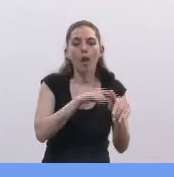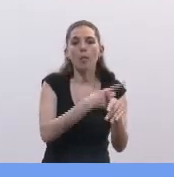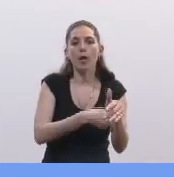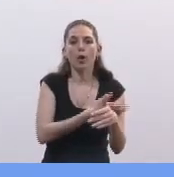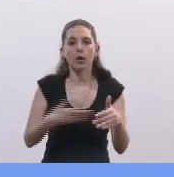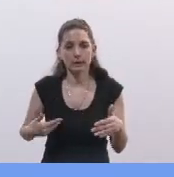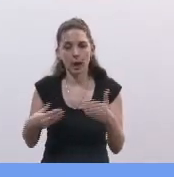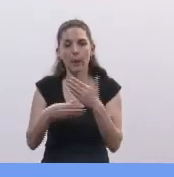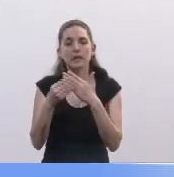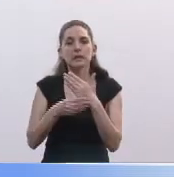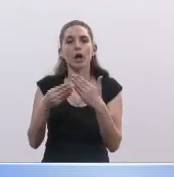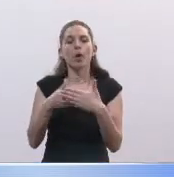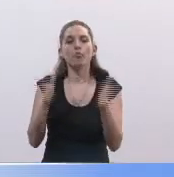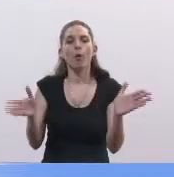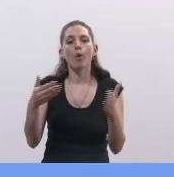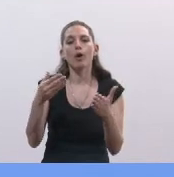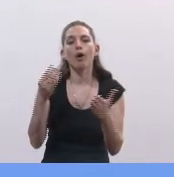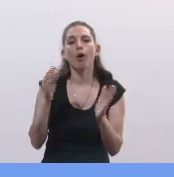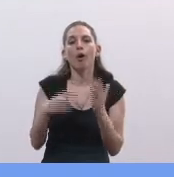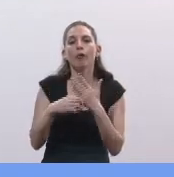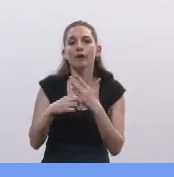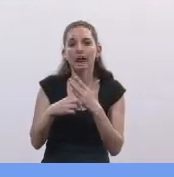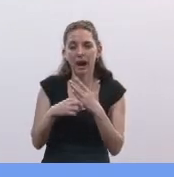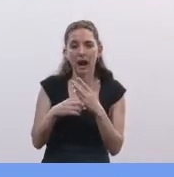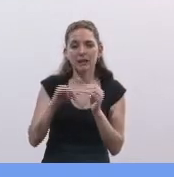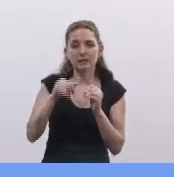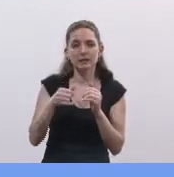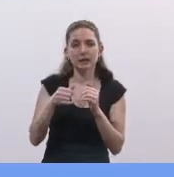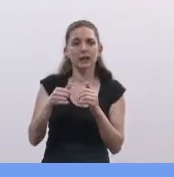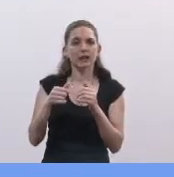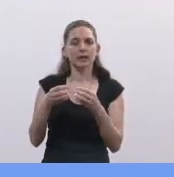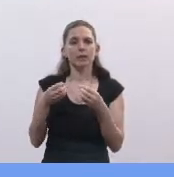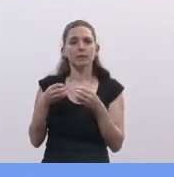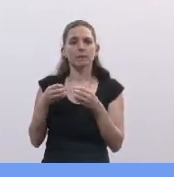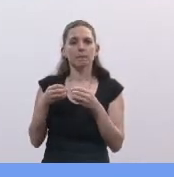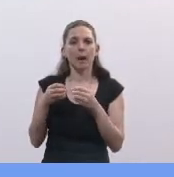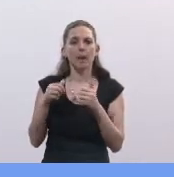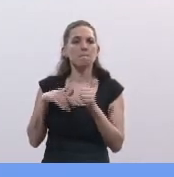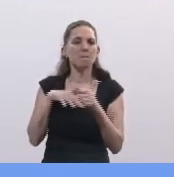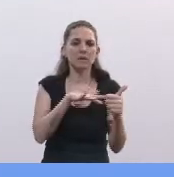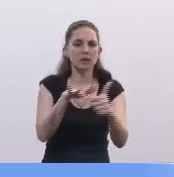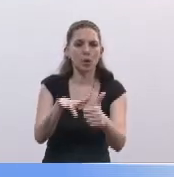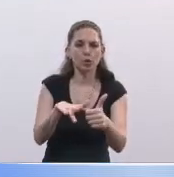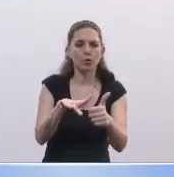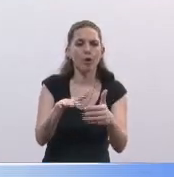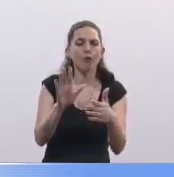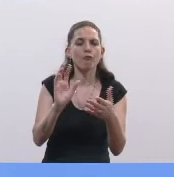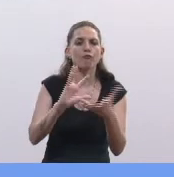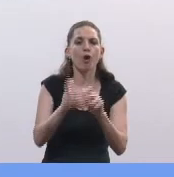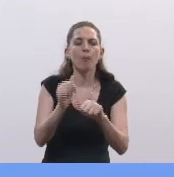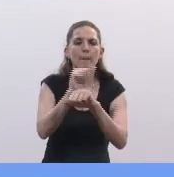El Ministerio Público Fiscal tiene un deber de persecución de la cuestión penal en todo el país, y